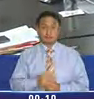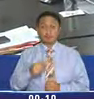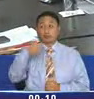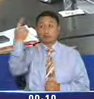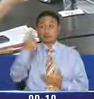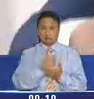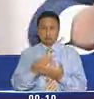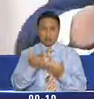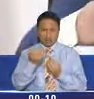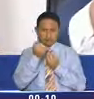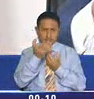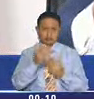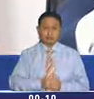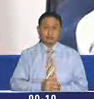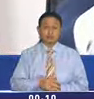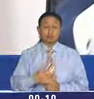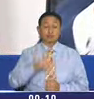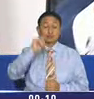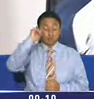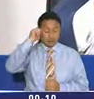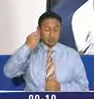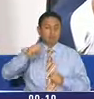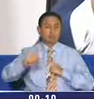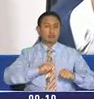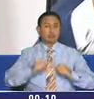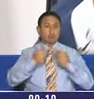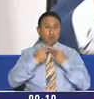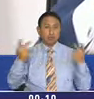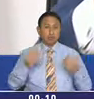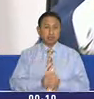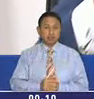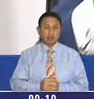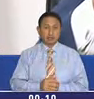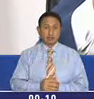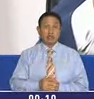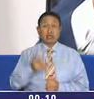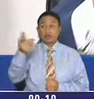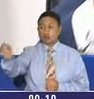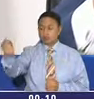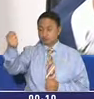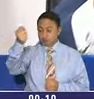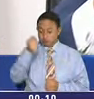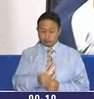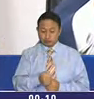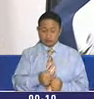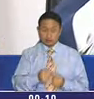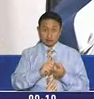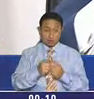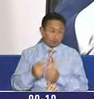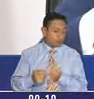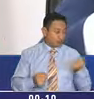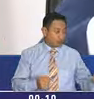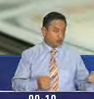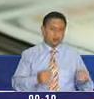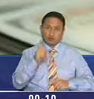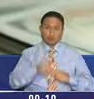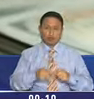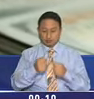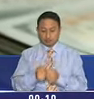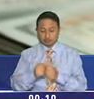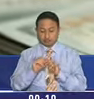próxima semana. Recuerda que la gestión pública, yo no puedo coger dinero que tengo para algo, usarlo para otra cosa. Se llama peculado.